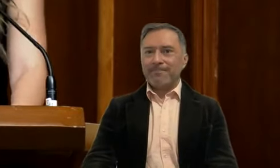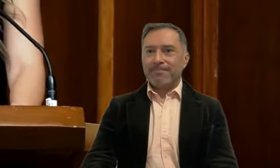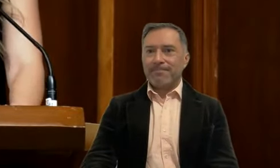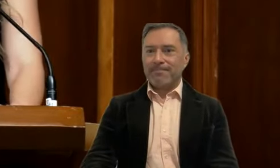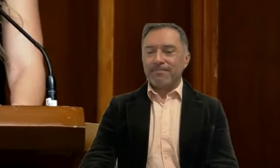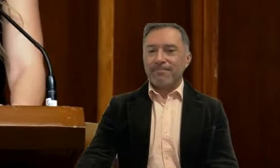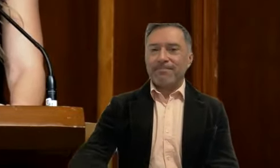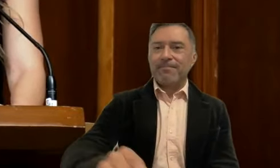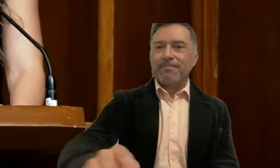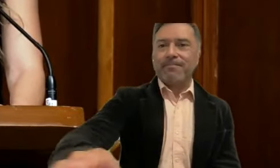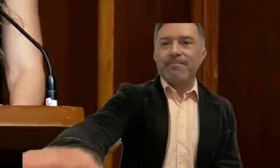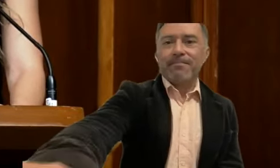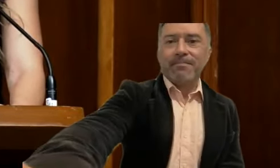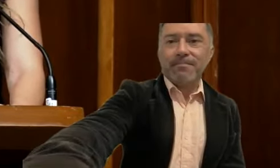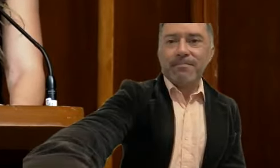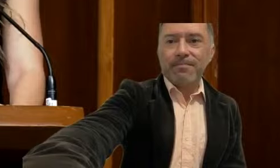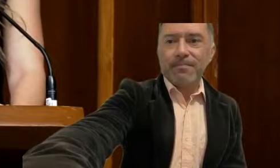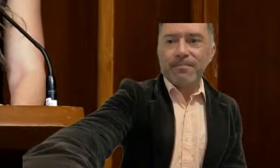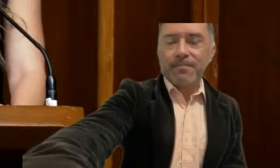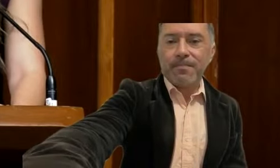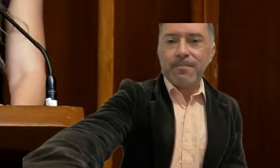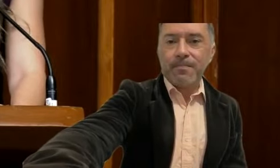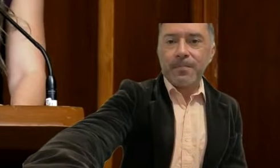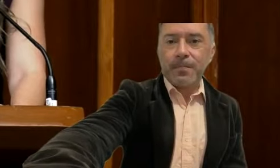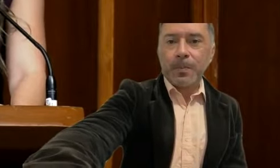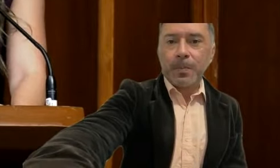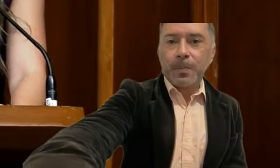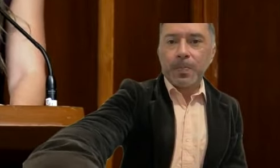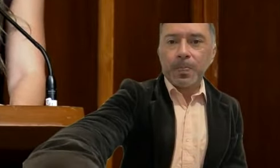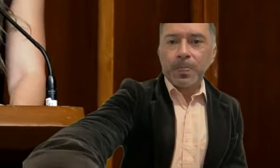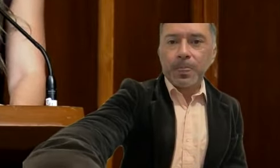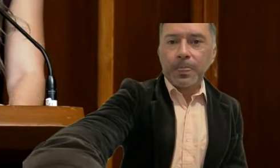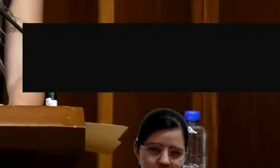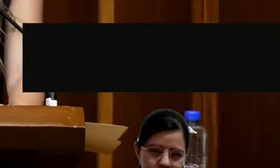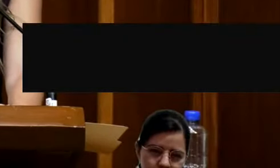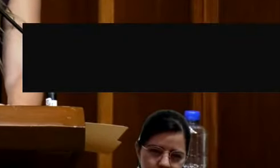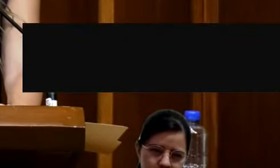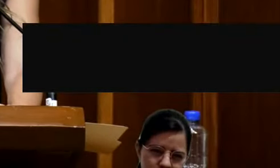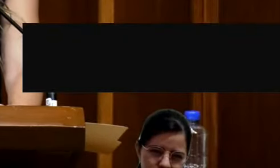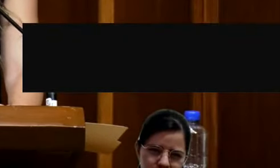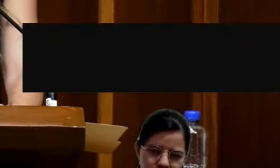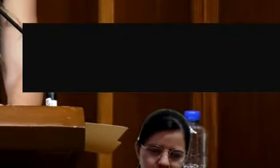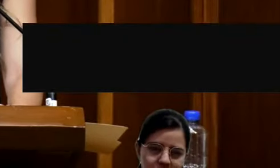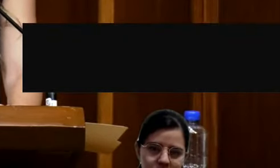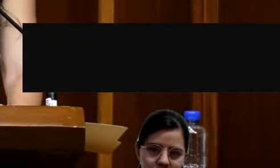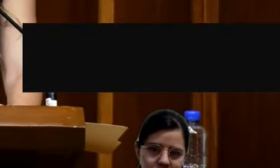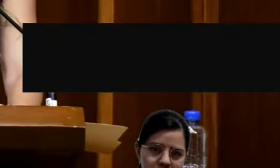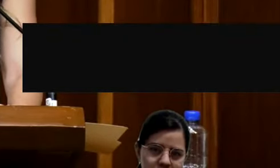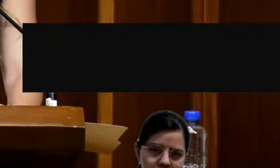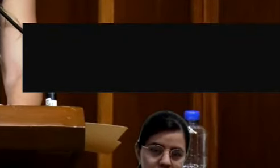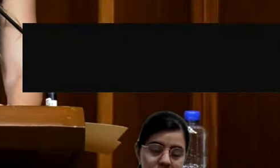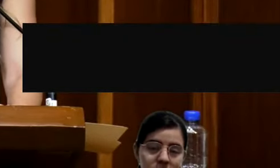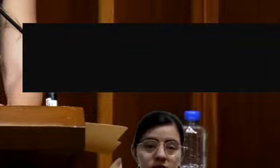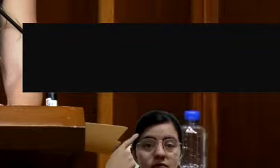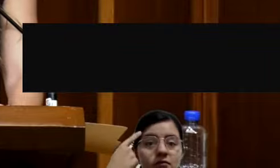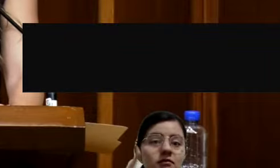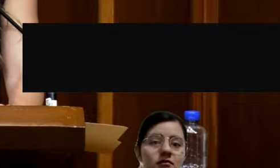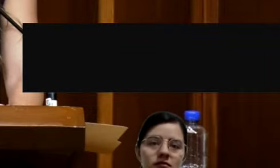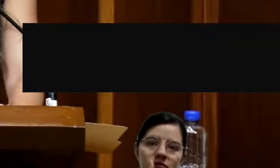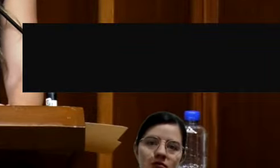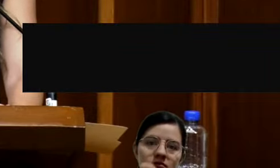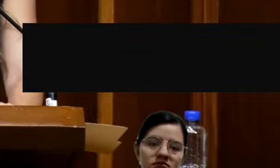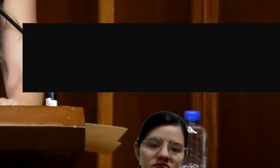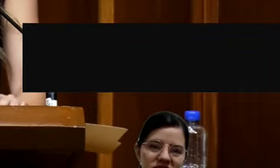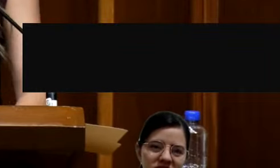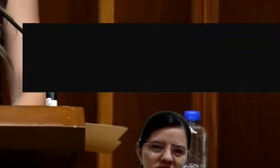suman sistemas de drenaje y alcantarillado colapsados para desalojar grandes cantidades de agua de lluvia